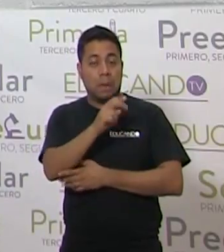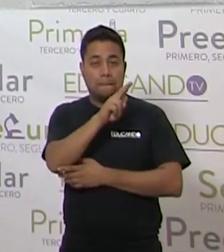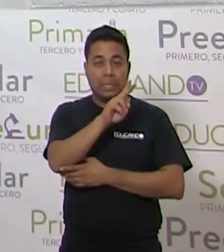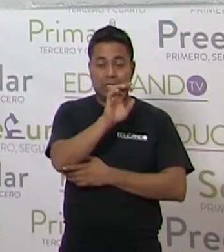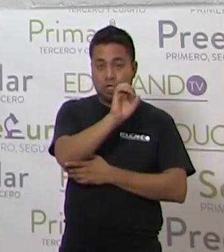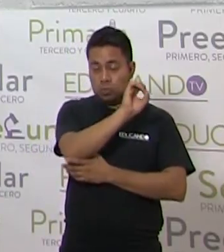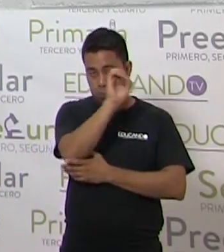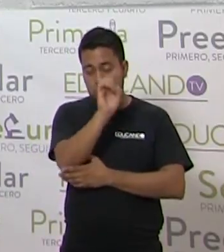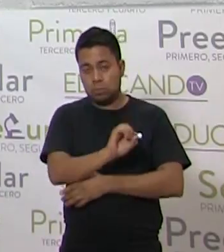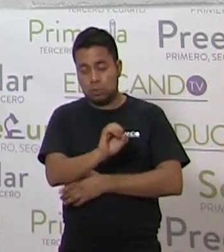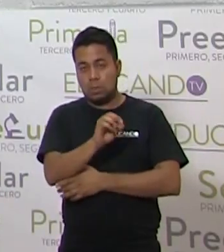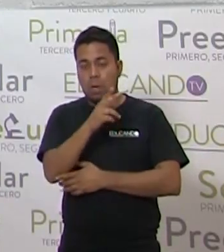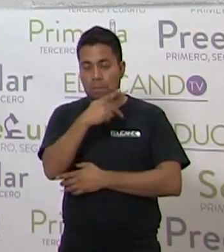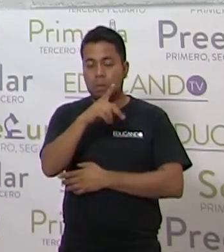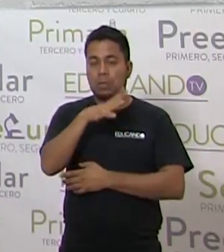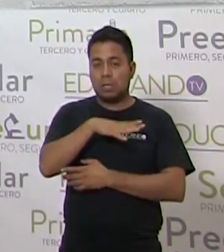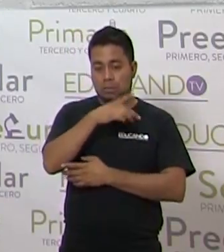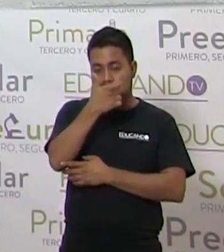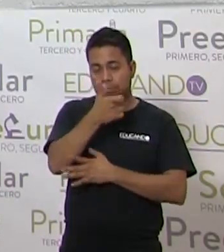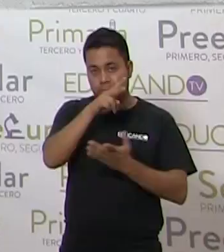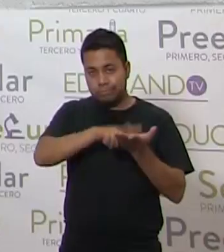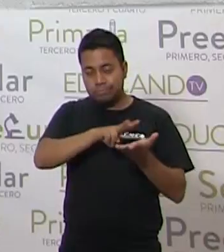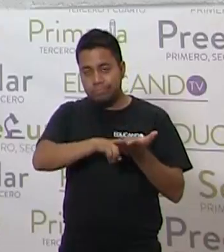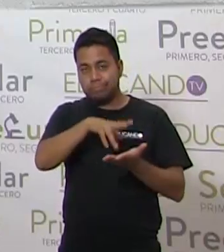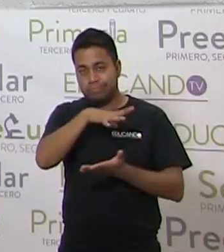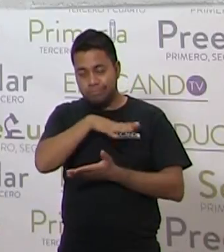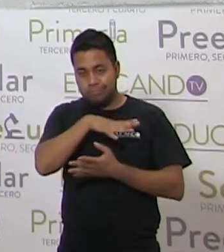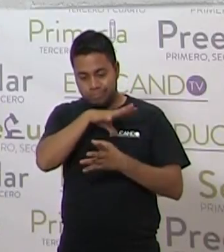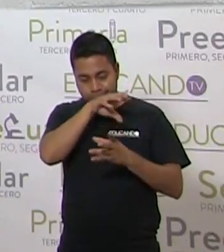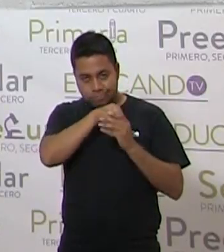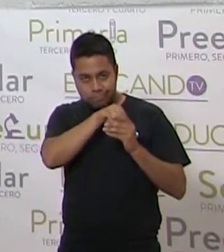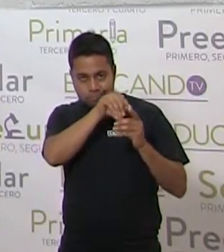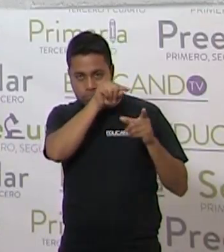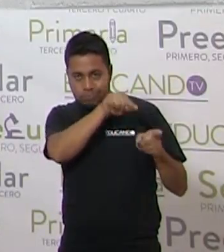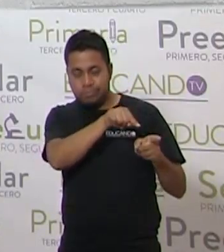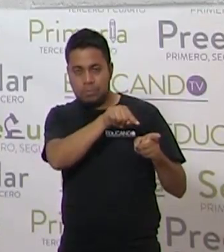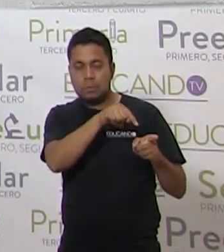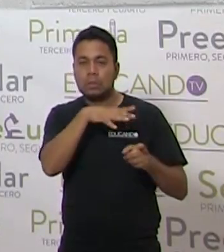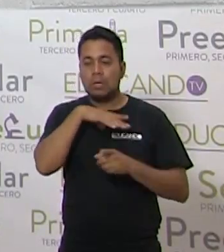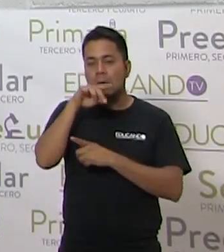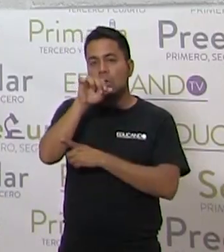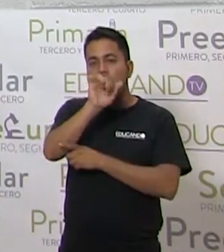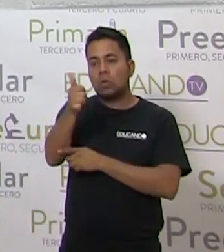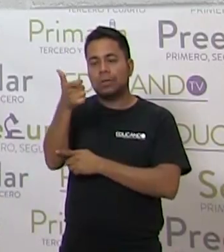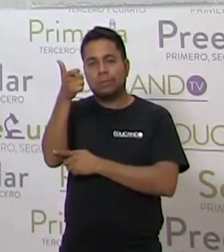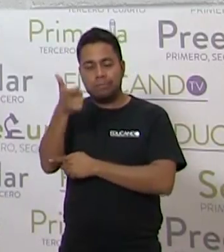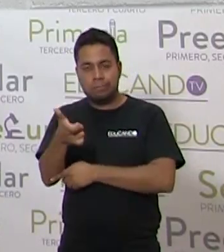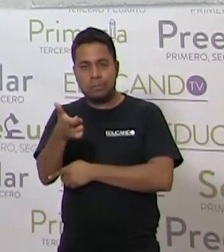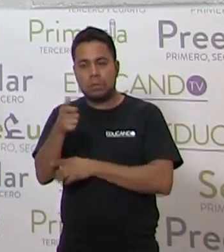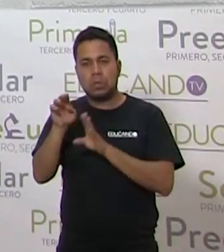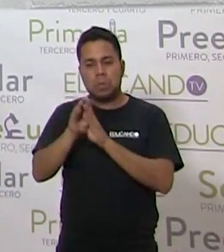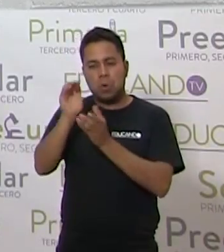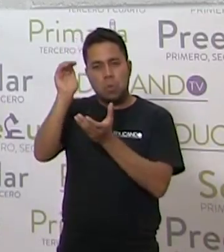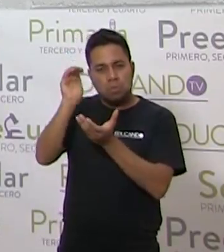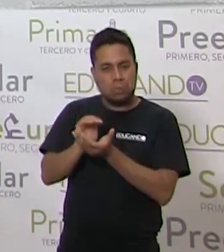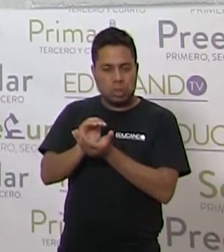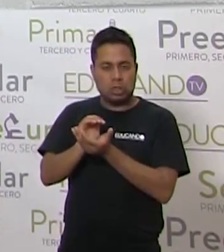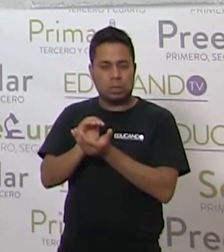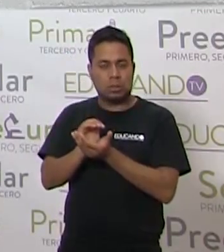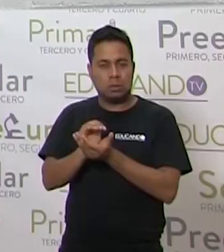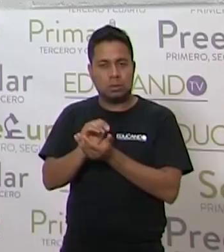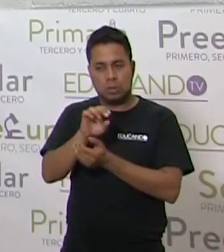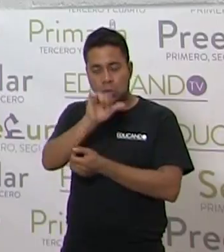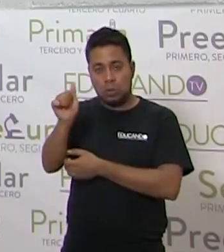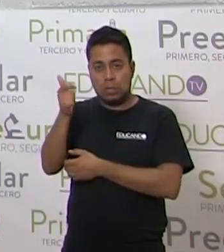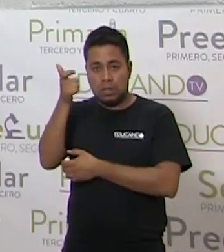25% Pero hay cierta cantidad de dinero en esta parte aquí hay otra cantidad de dinero un poquito más pequeña que esta